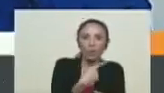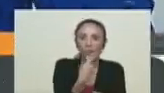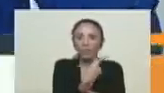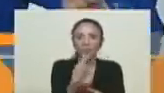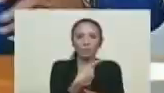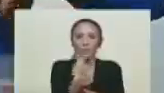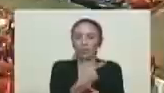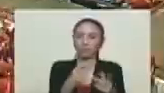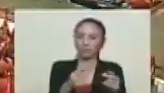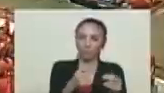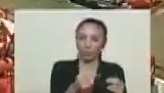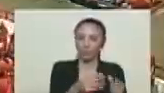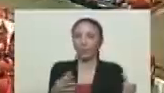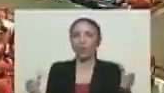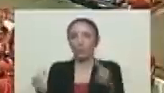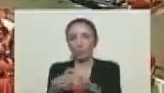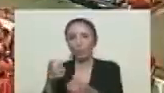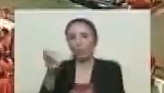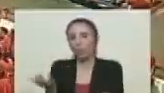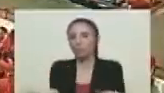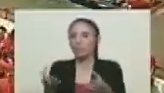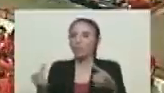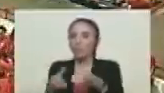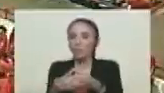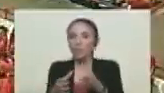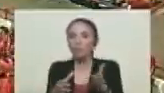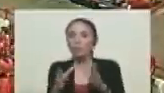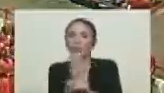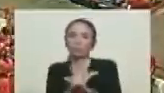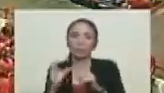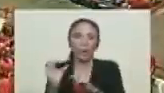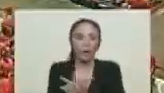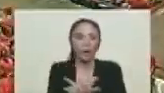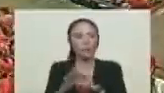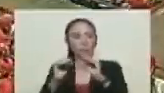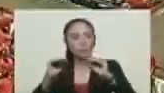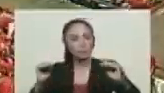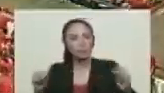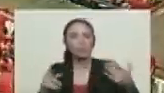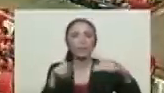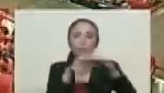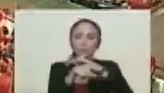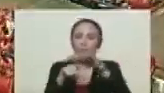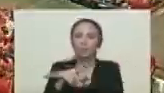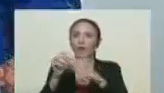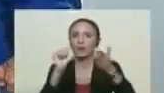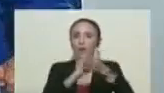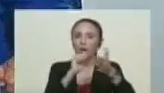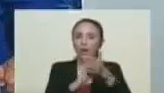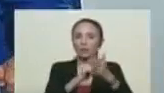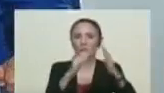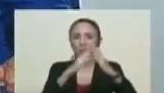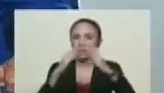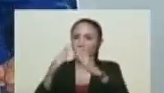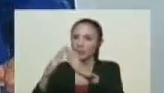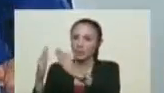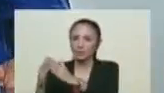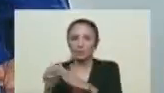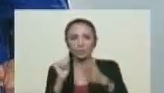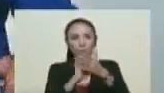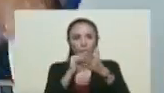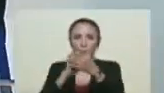Es un movimiento de movimientos que convoca a todos los ciudadanos. Te convoca a ti, te convoca